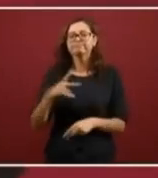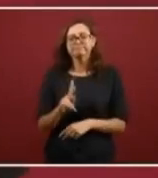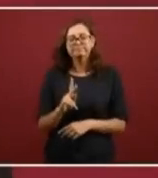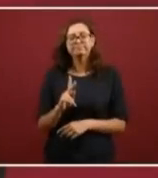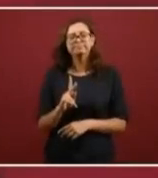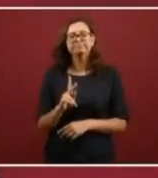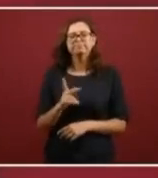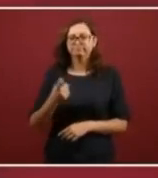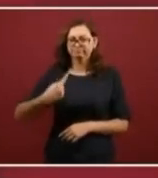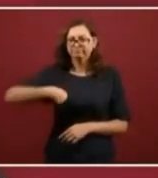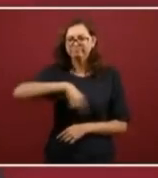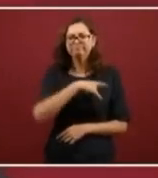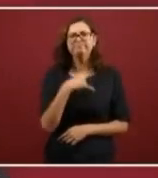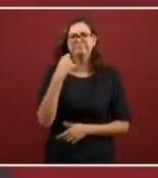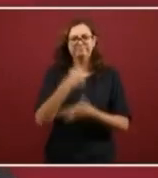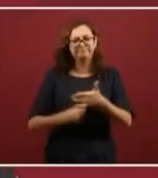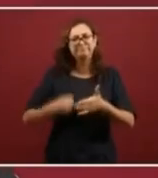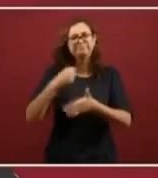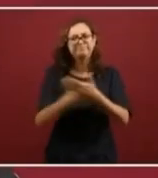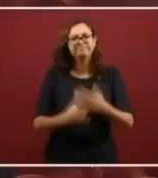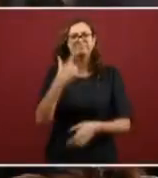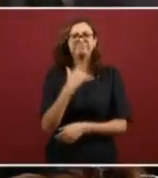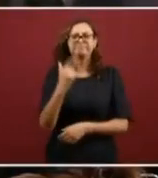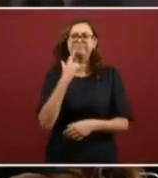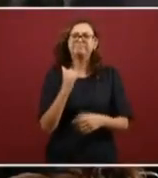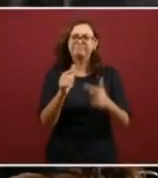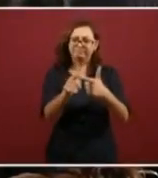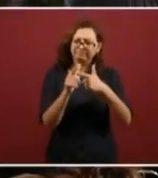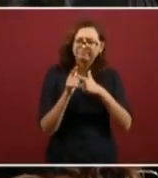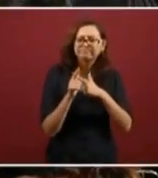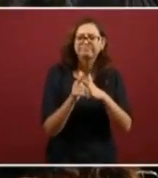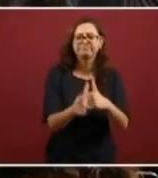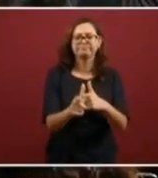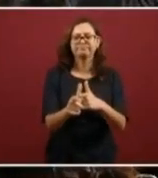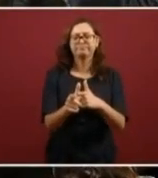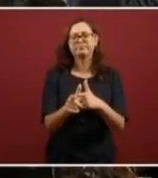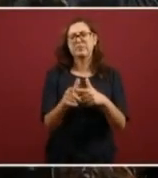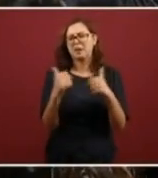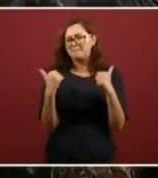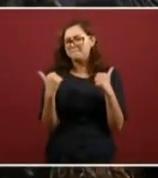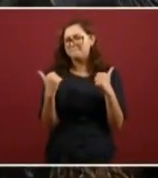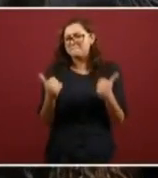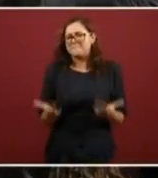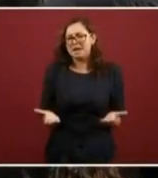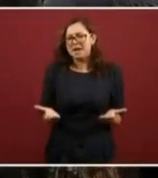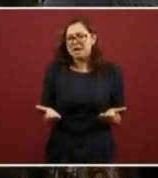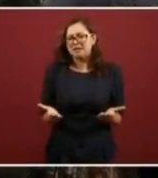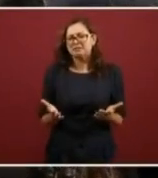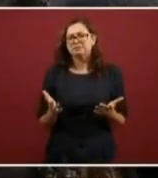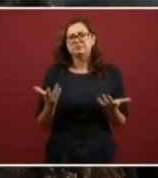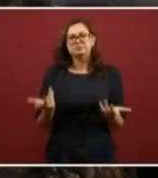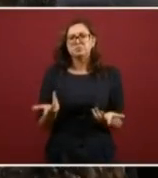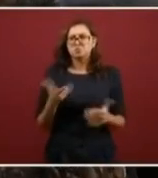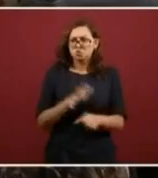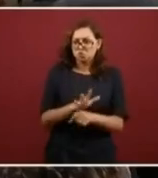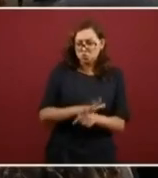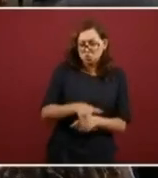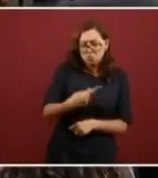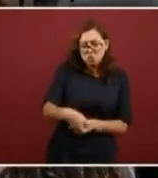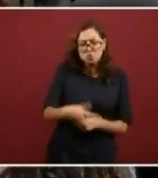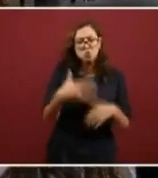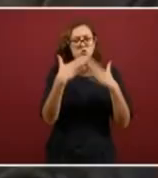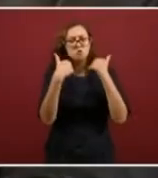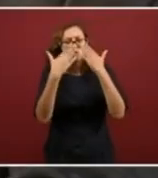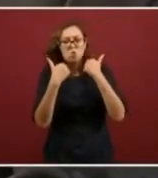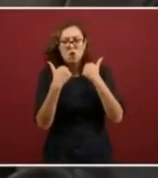nosotros a seguir impulsando para que, si no logramos la autosuficiencia, que